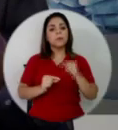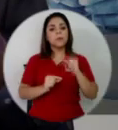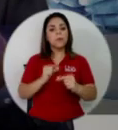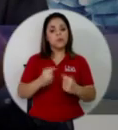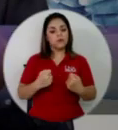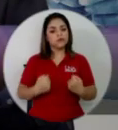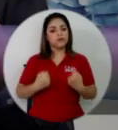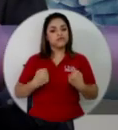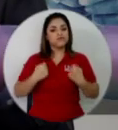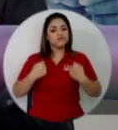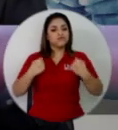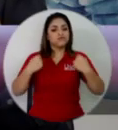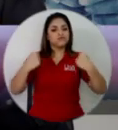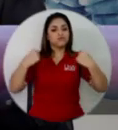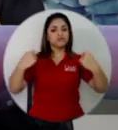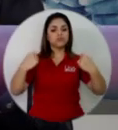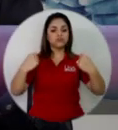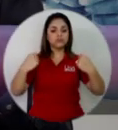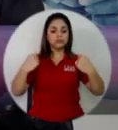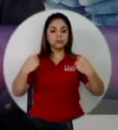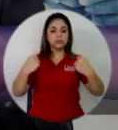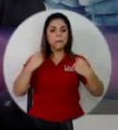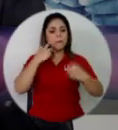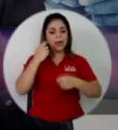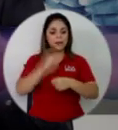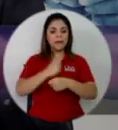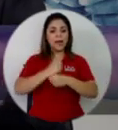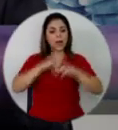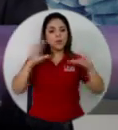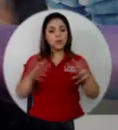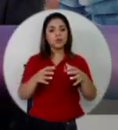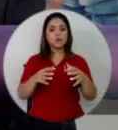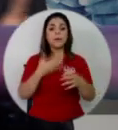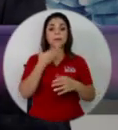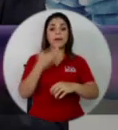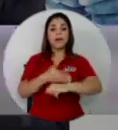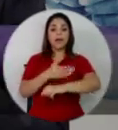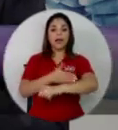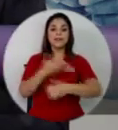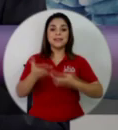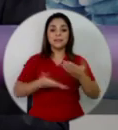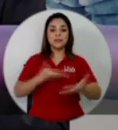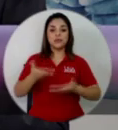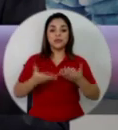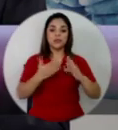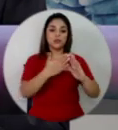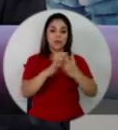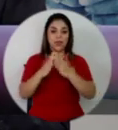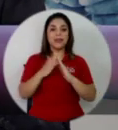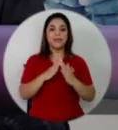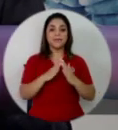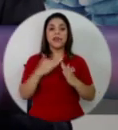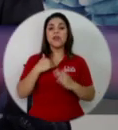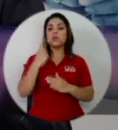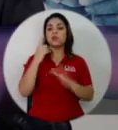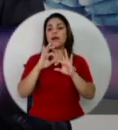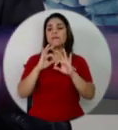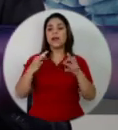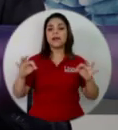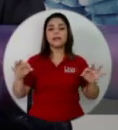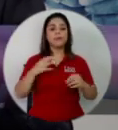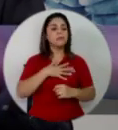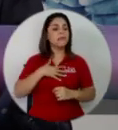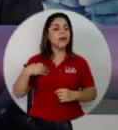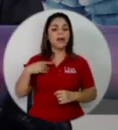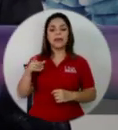fortaleciendo esas disposiciones a trabajar conjunto para mejorar los servicios a la ciudadanía. Incluso hay una frase que a mí